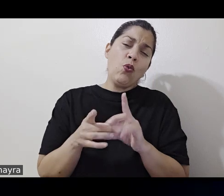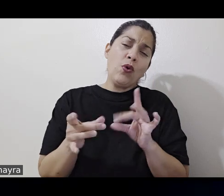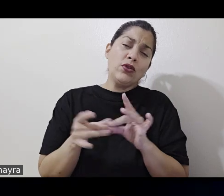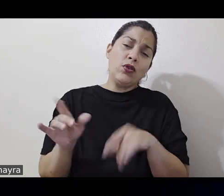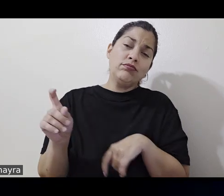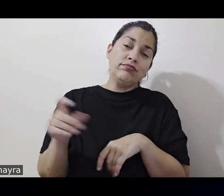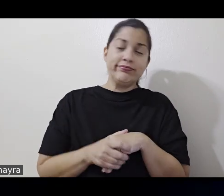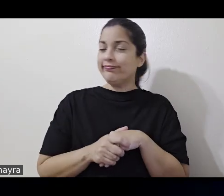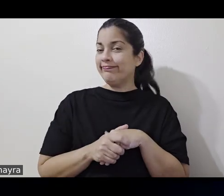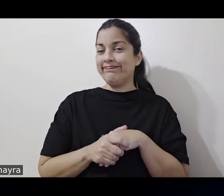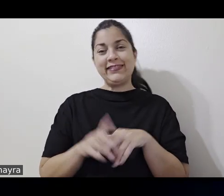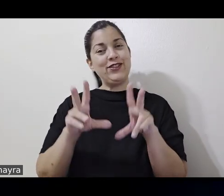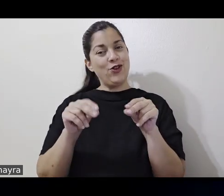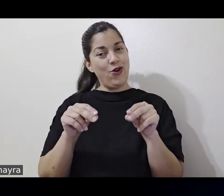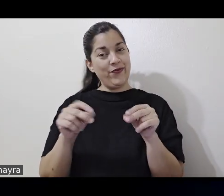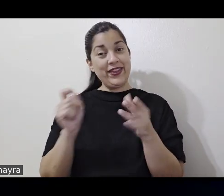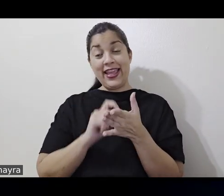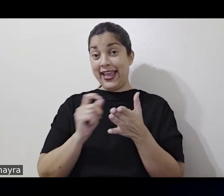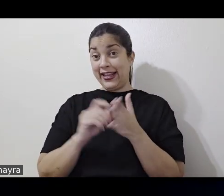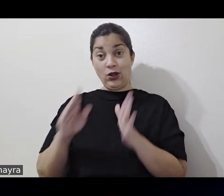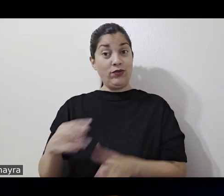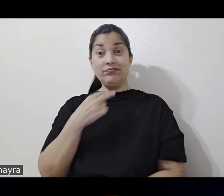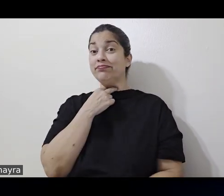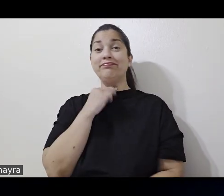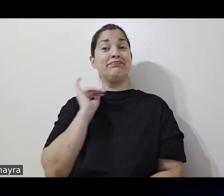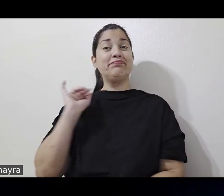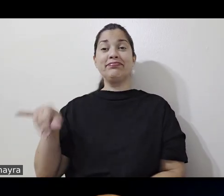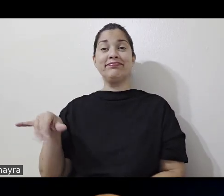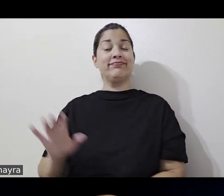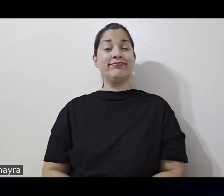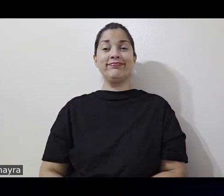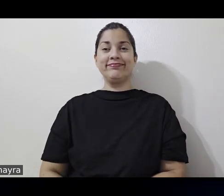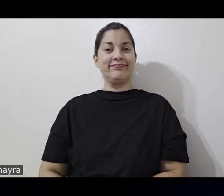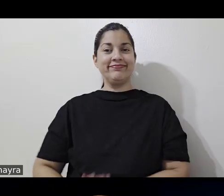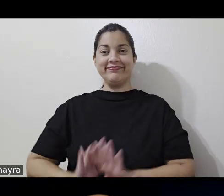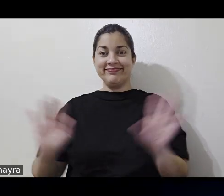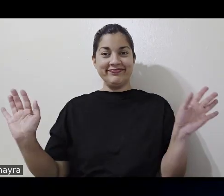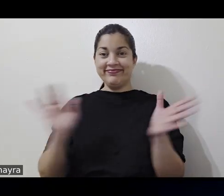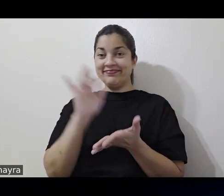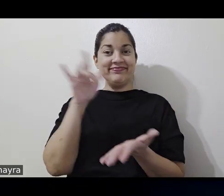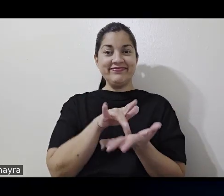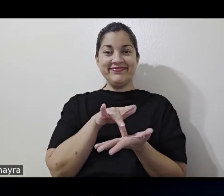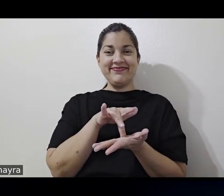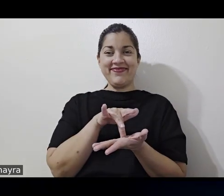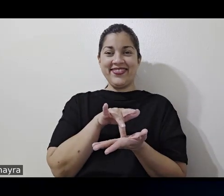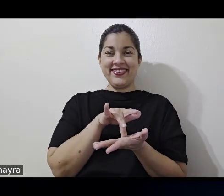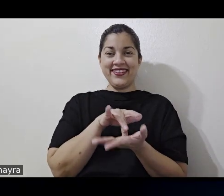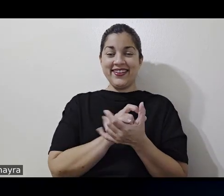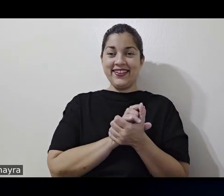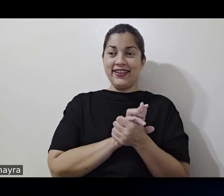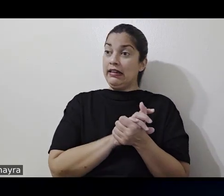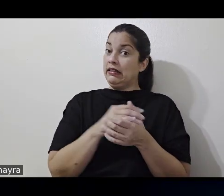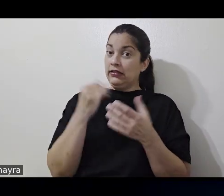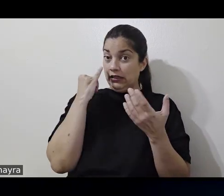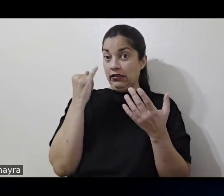no. Ese escritor está tan atrapado que se quedó ahí. Fíjate. Quedó ahí en medio. Porque tengo la pregunta. Si a partir